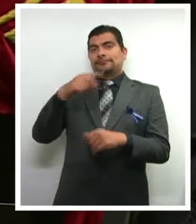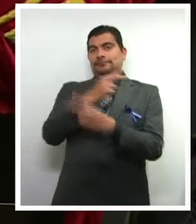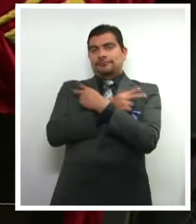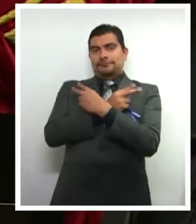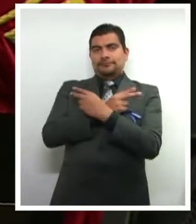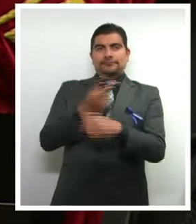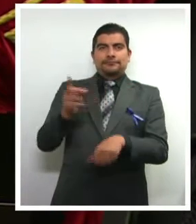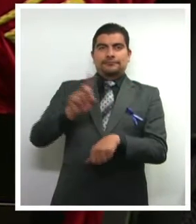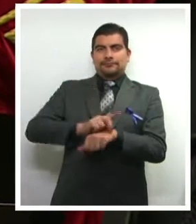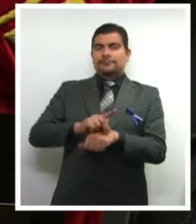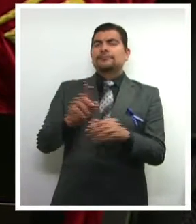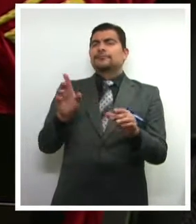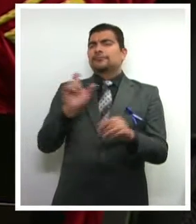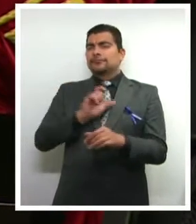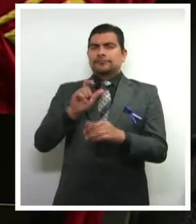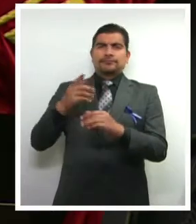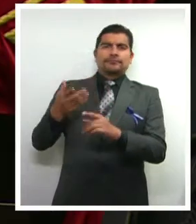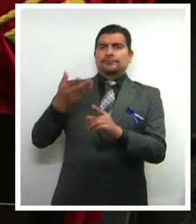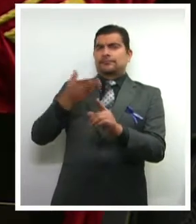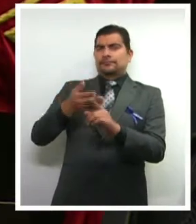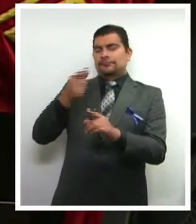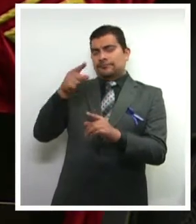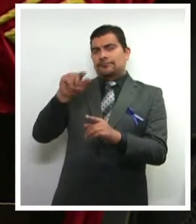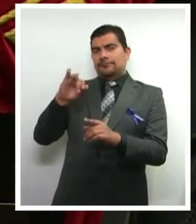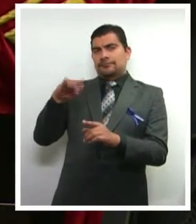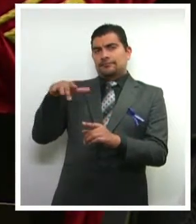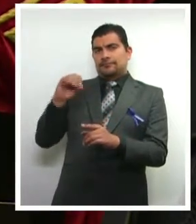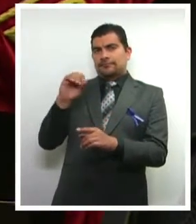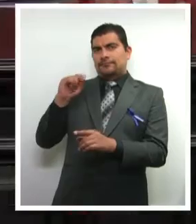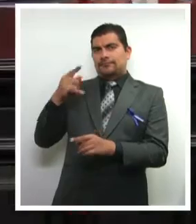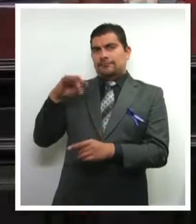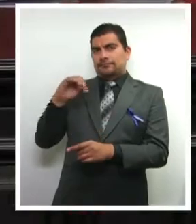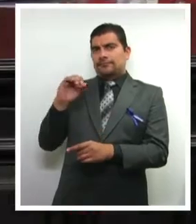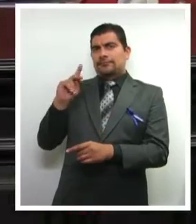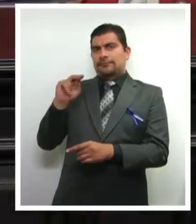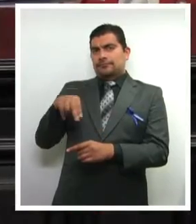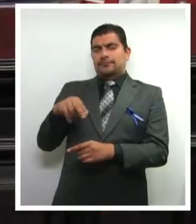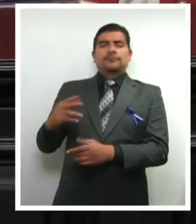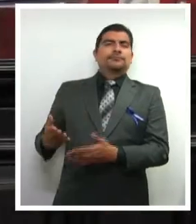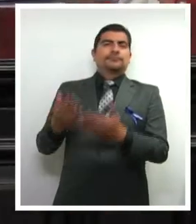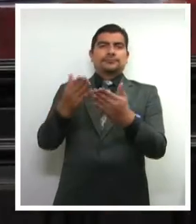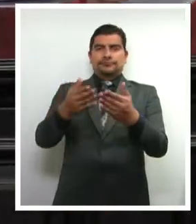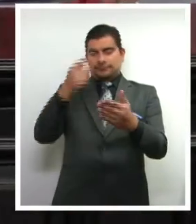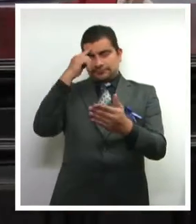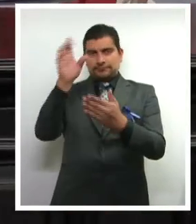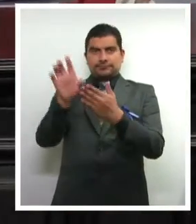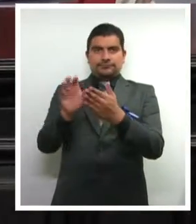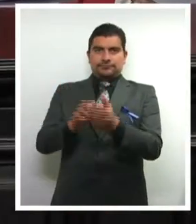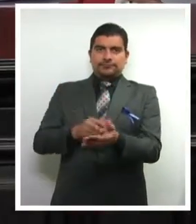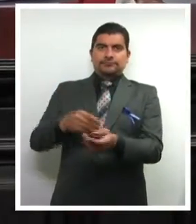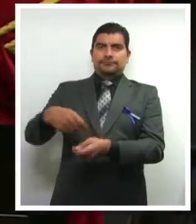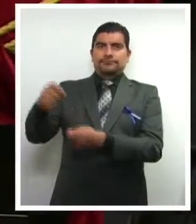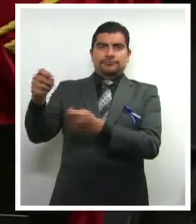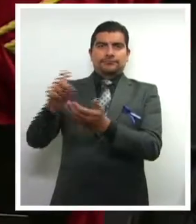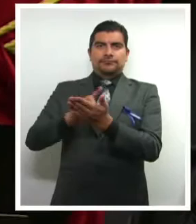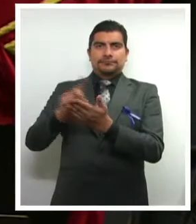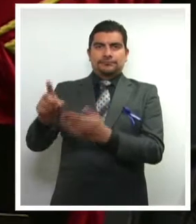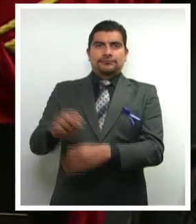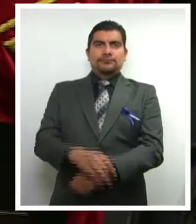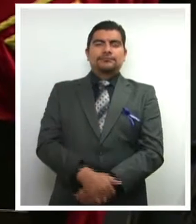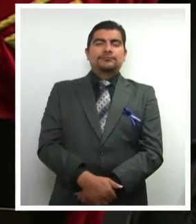presentada por Francisco Fontano Patán. Túrnese a la Comisión de Carta de Derechos.